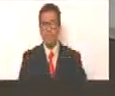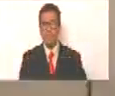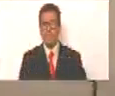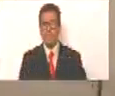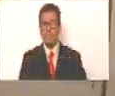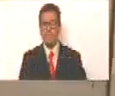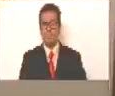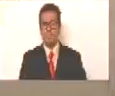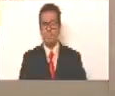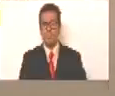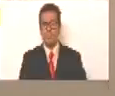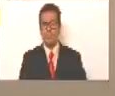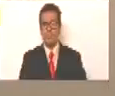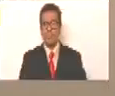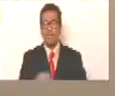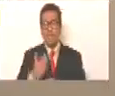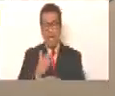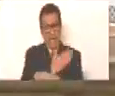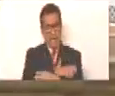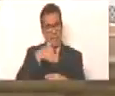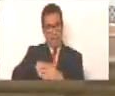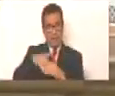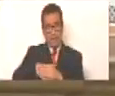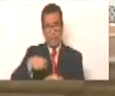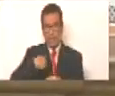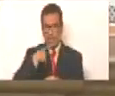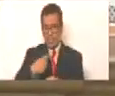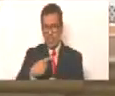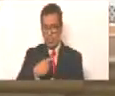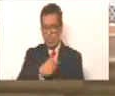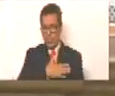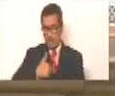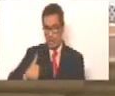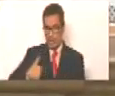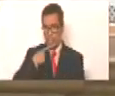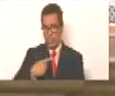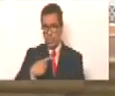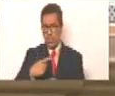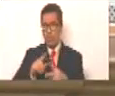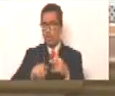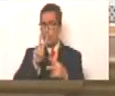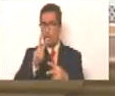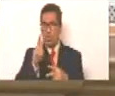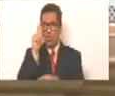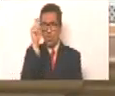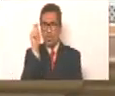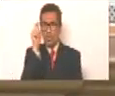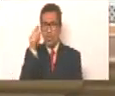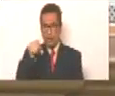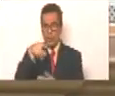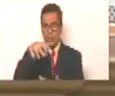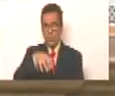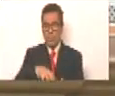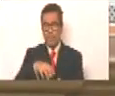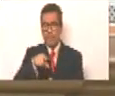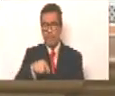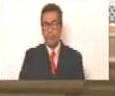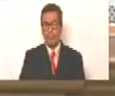Antes de votar, quiero dejar en el derecho de palabra a dos diputados de los estados donde